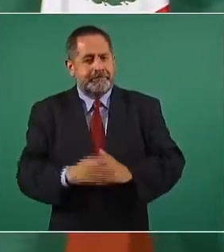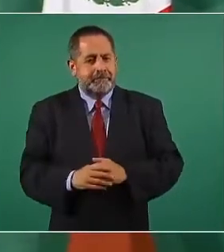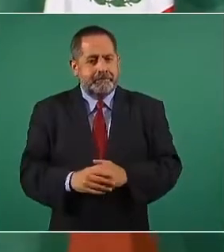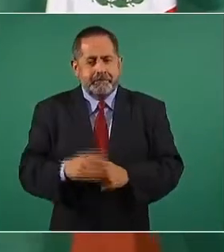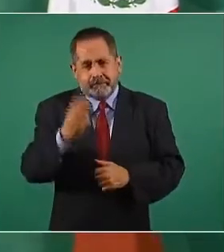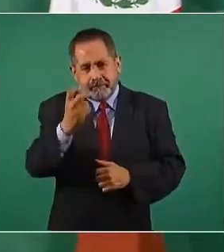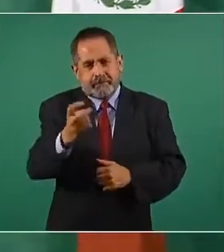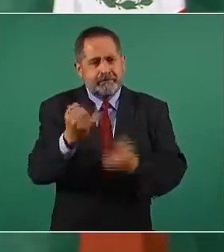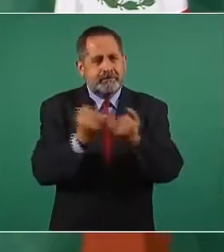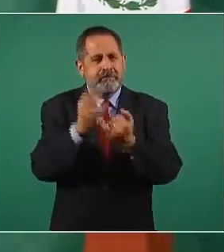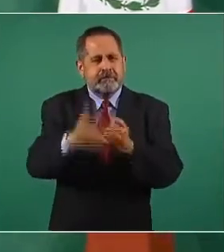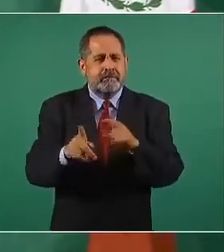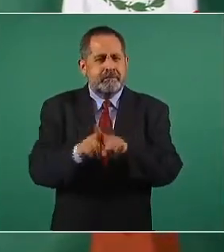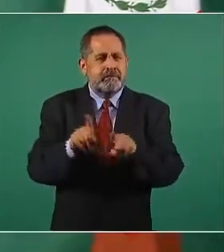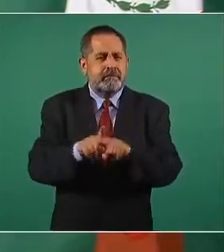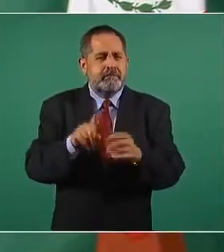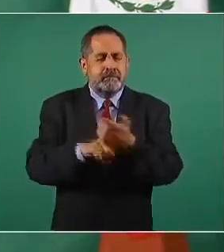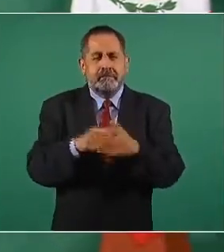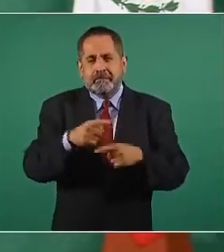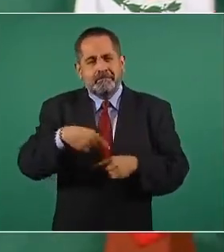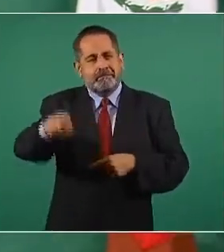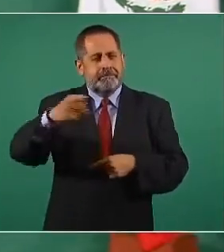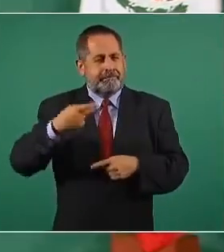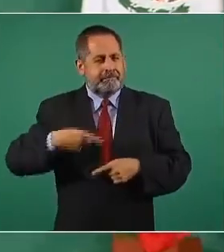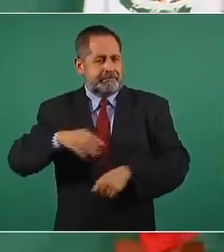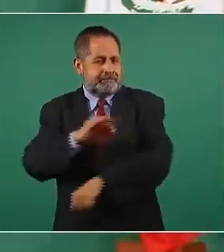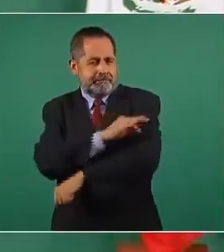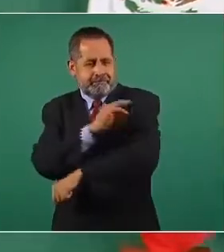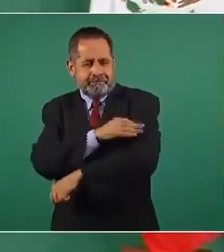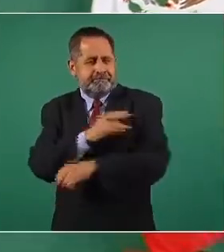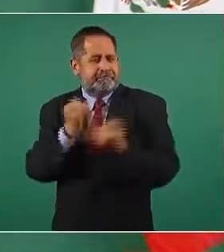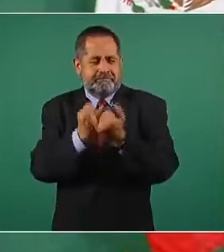Es como el que se va a vacunar,